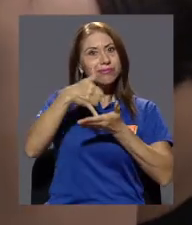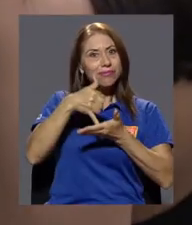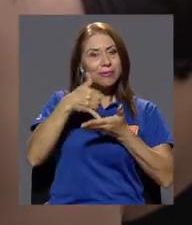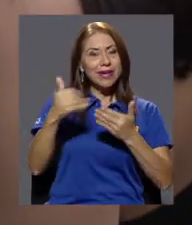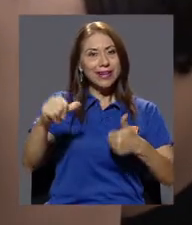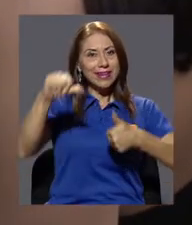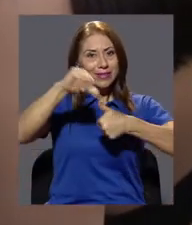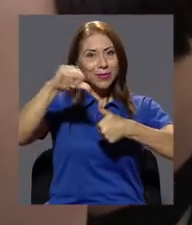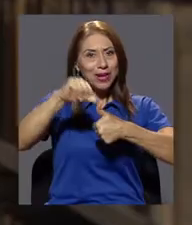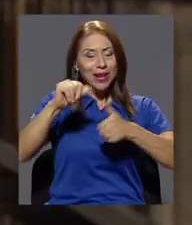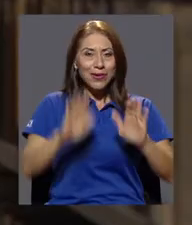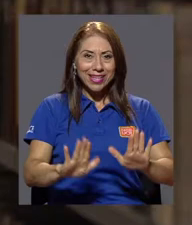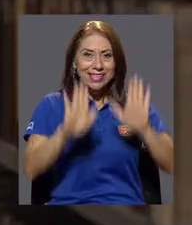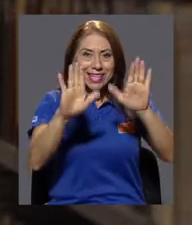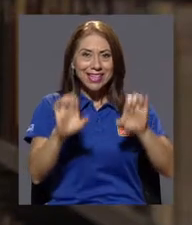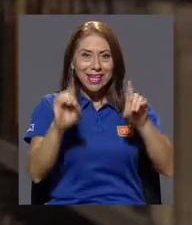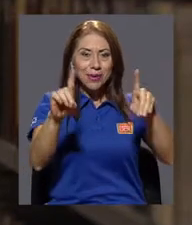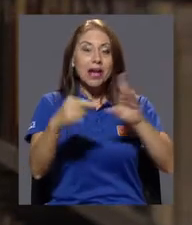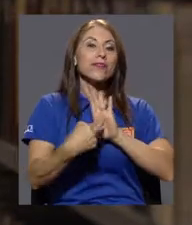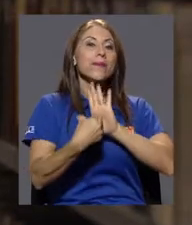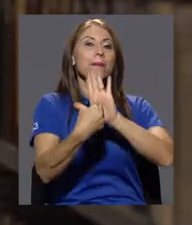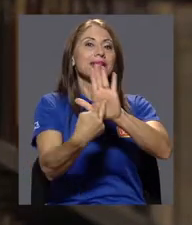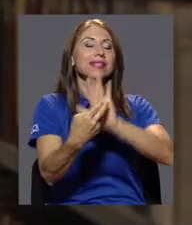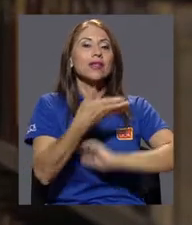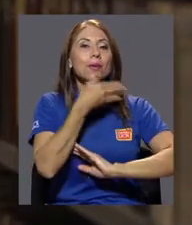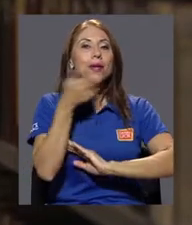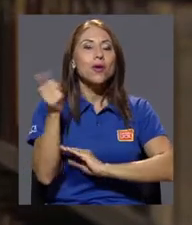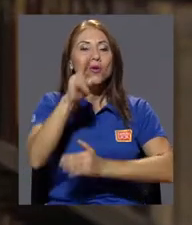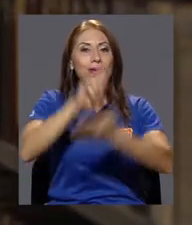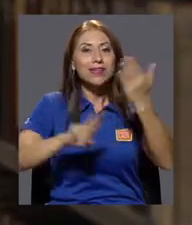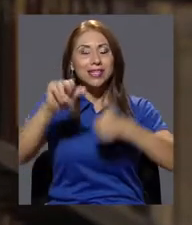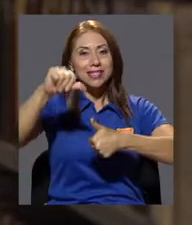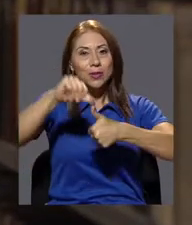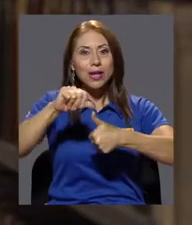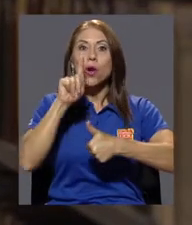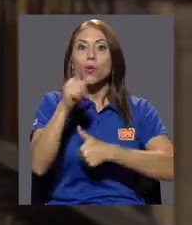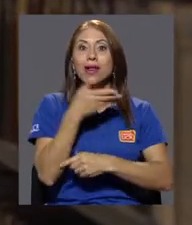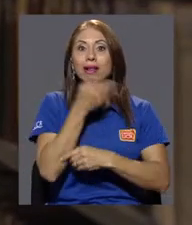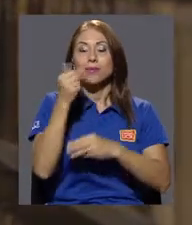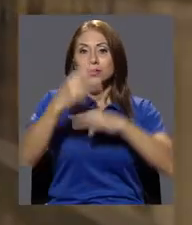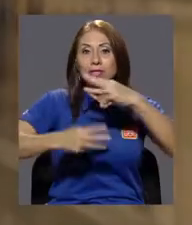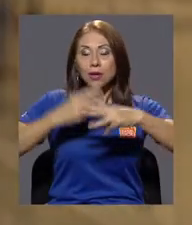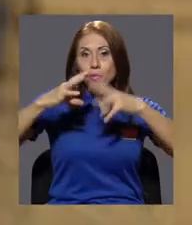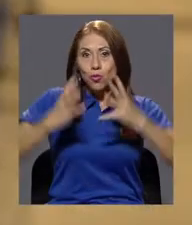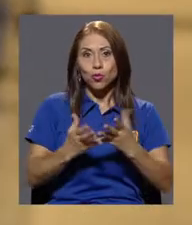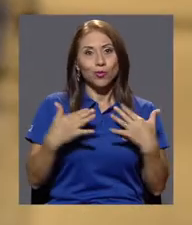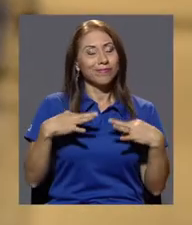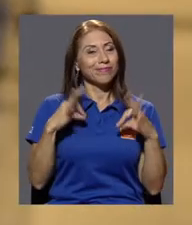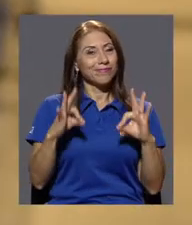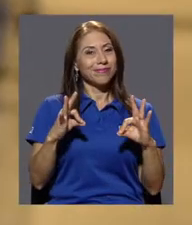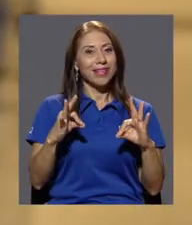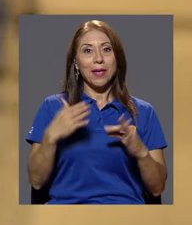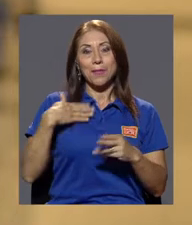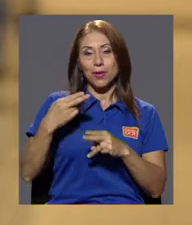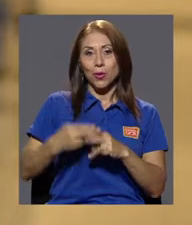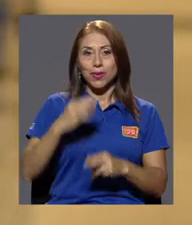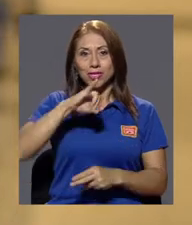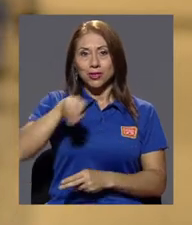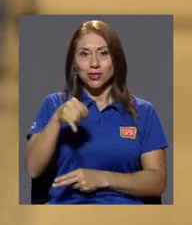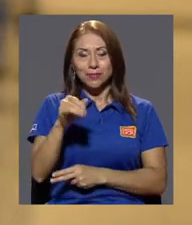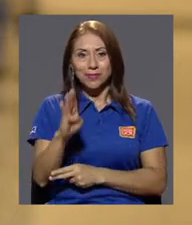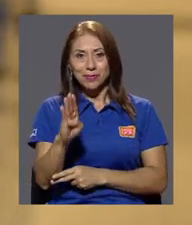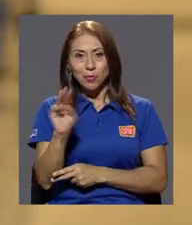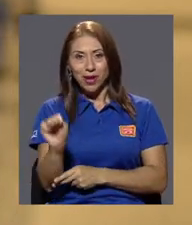excelencia académica representando la mejor universidad de Centroamérica y una de las mejores del mundo, es muy grato. Mi nombre es Jocelyn Brenes